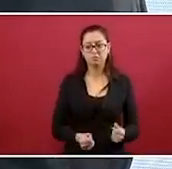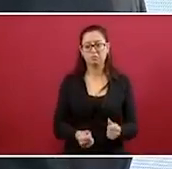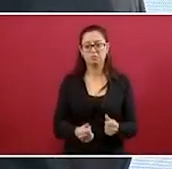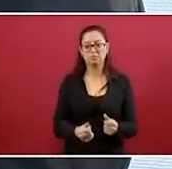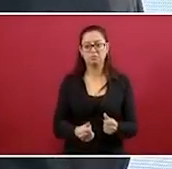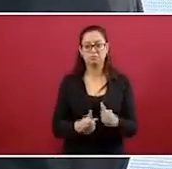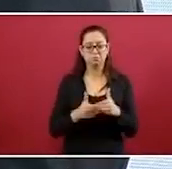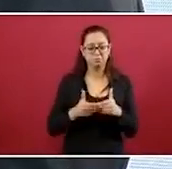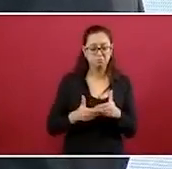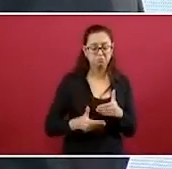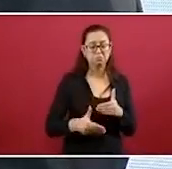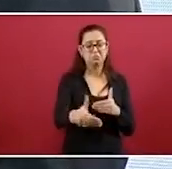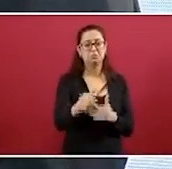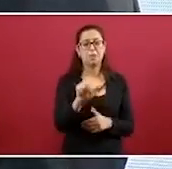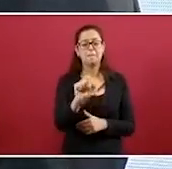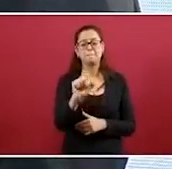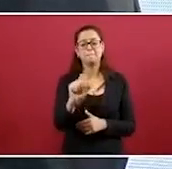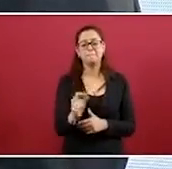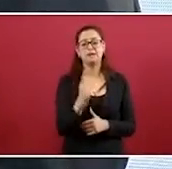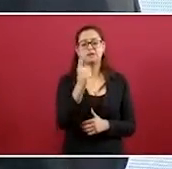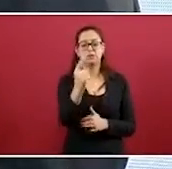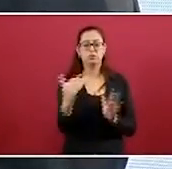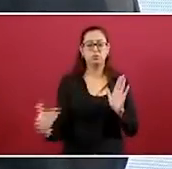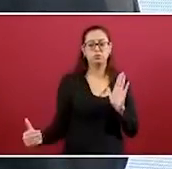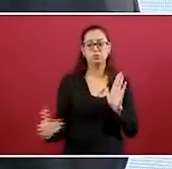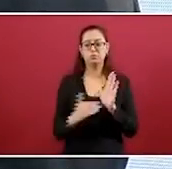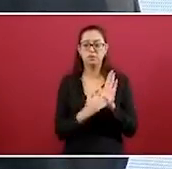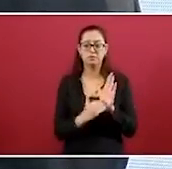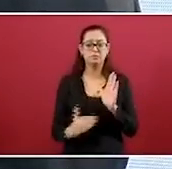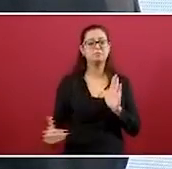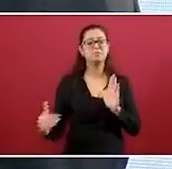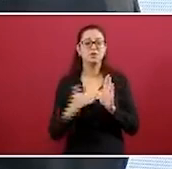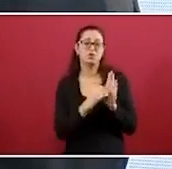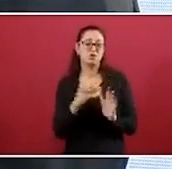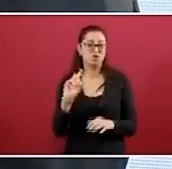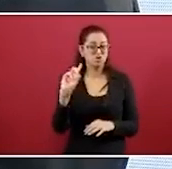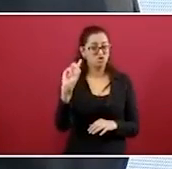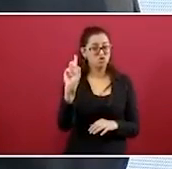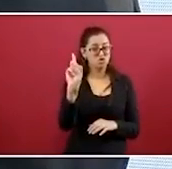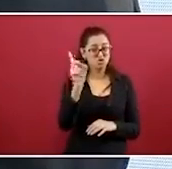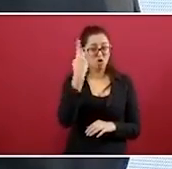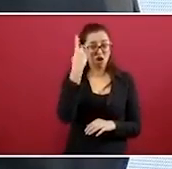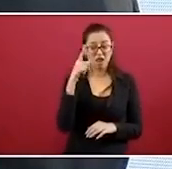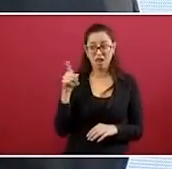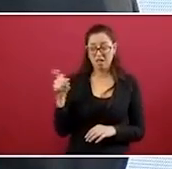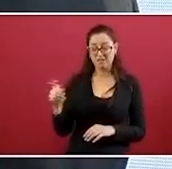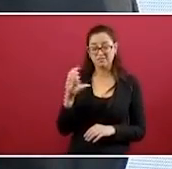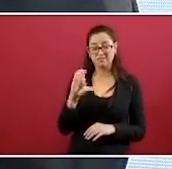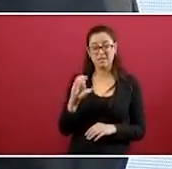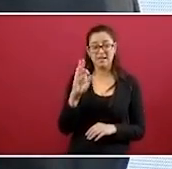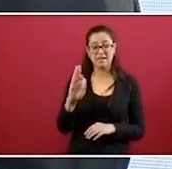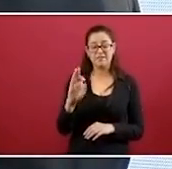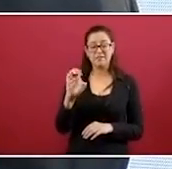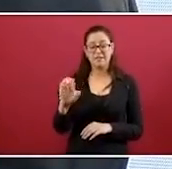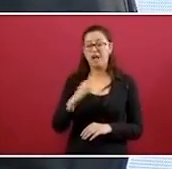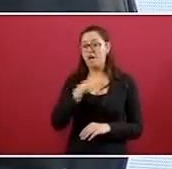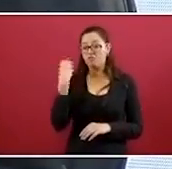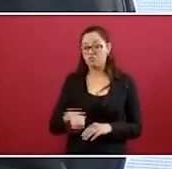para el mediano plazo de 21 mil millones de dólares a la Comisión Federal de